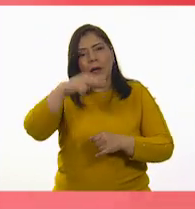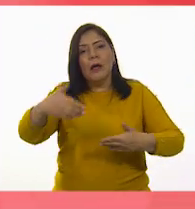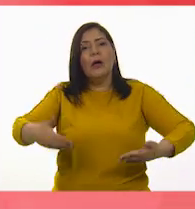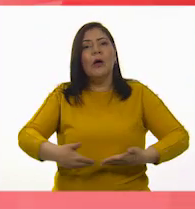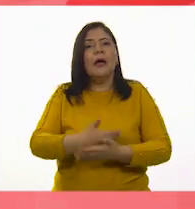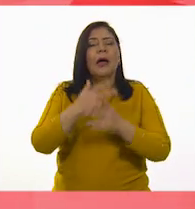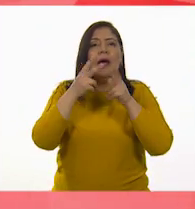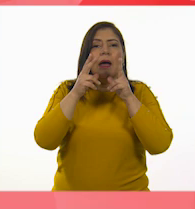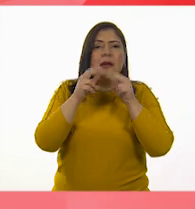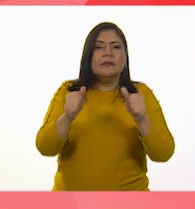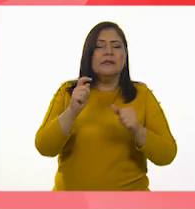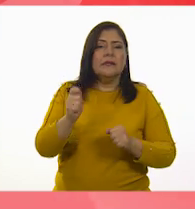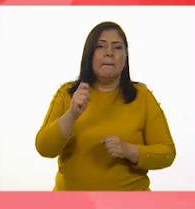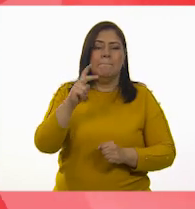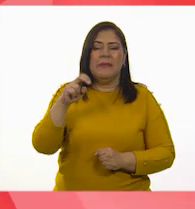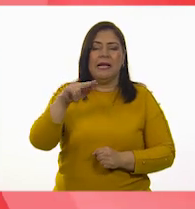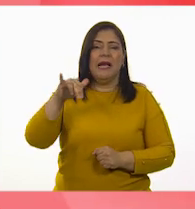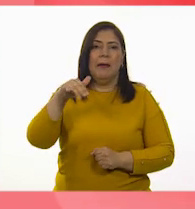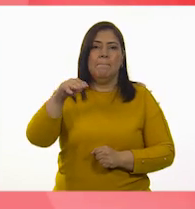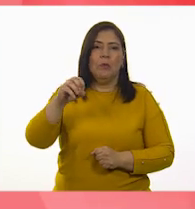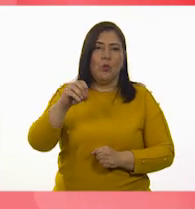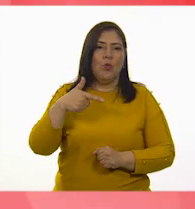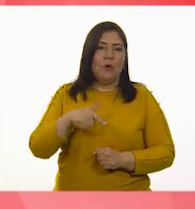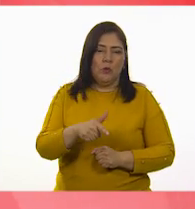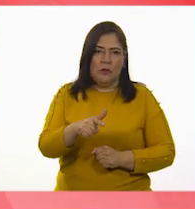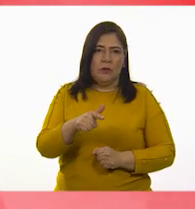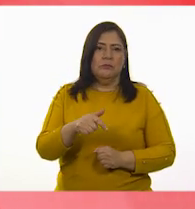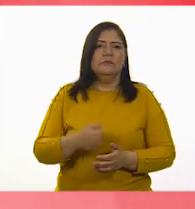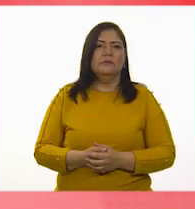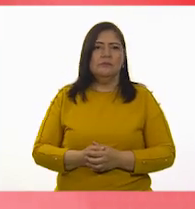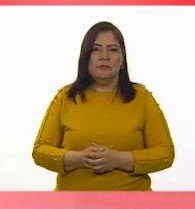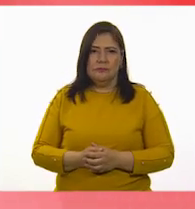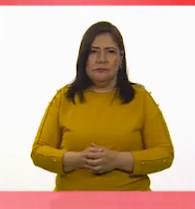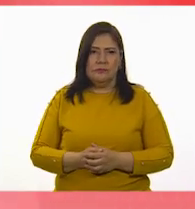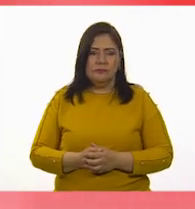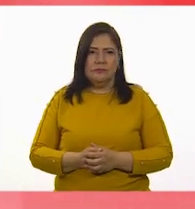la hacienda de Corralejo en Pénjamo, Guanajuato.